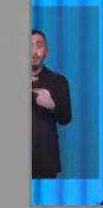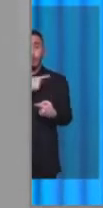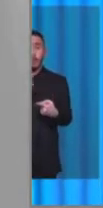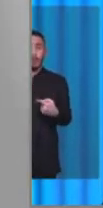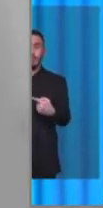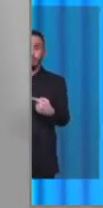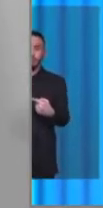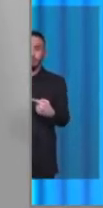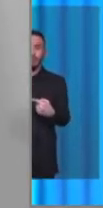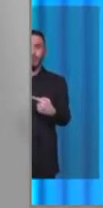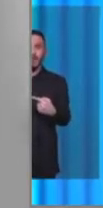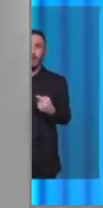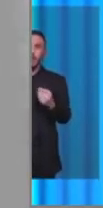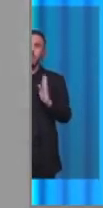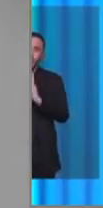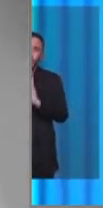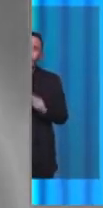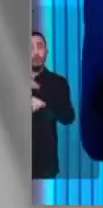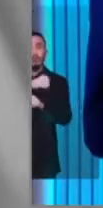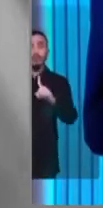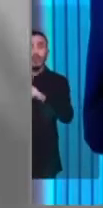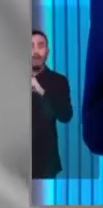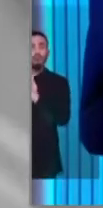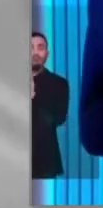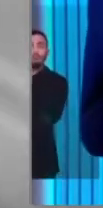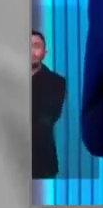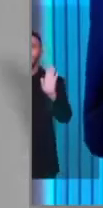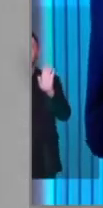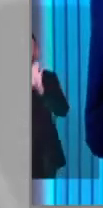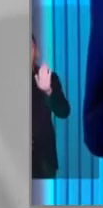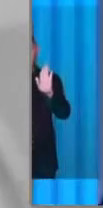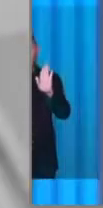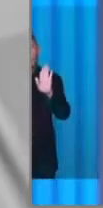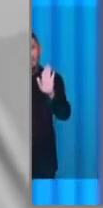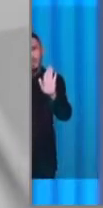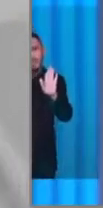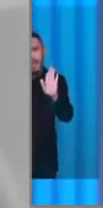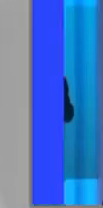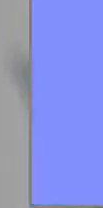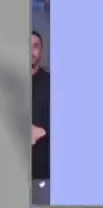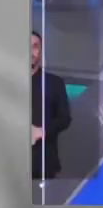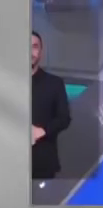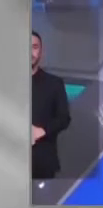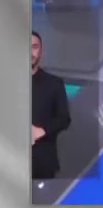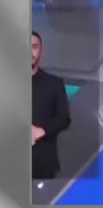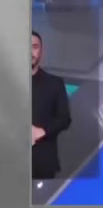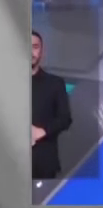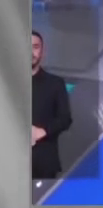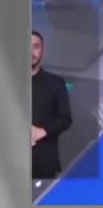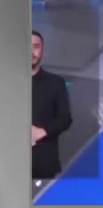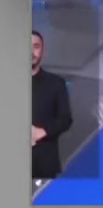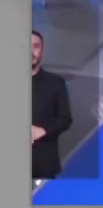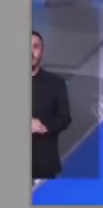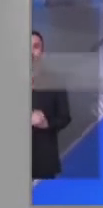algo importante que debo alentar es que vamos a tener si tenemos balotaje una Unión